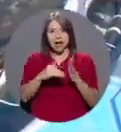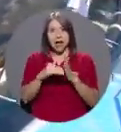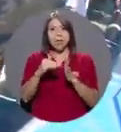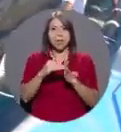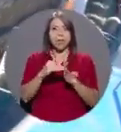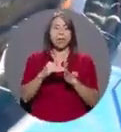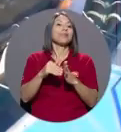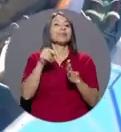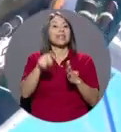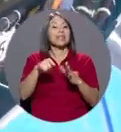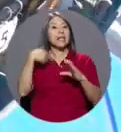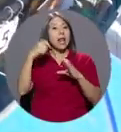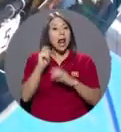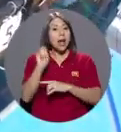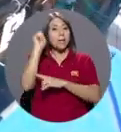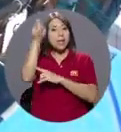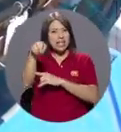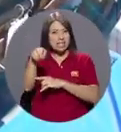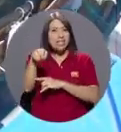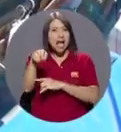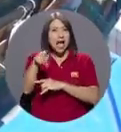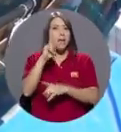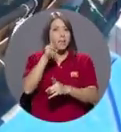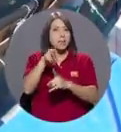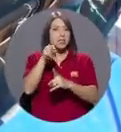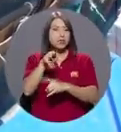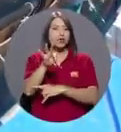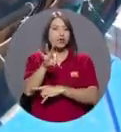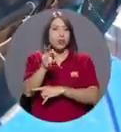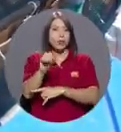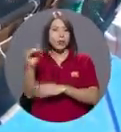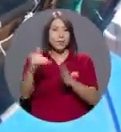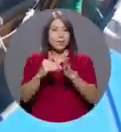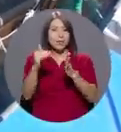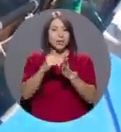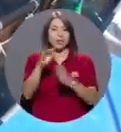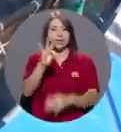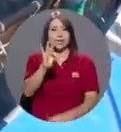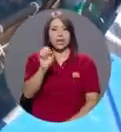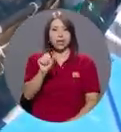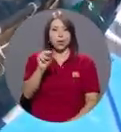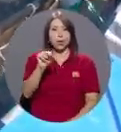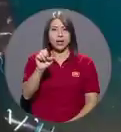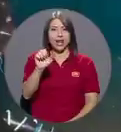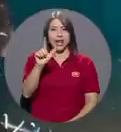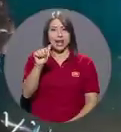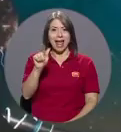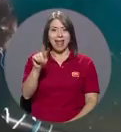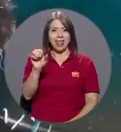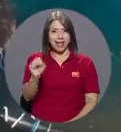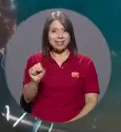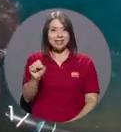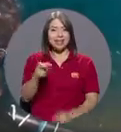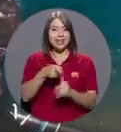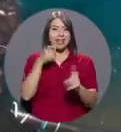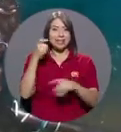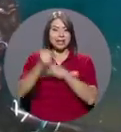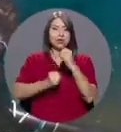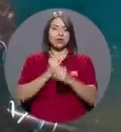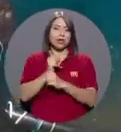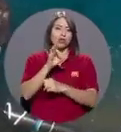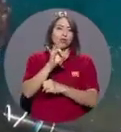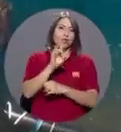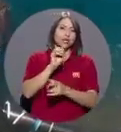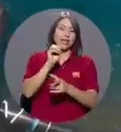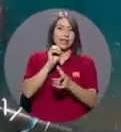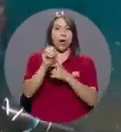de 70. Y la pesca está en los mismos 90 millones de toneladas desde los